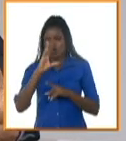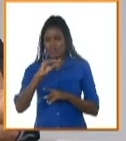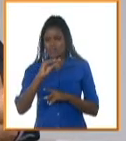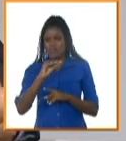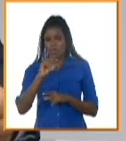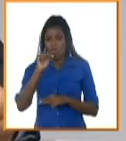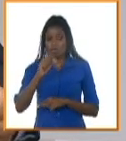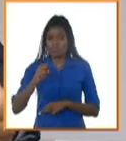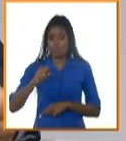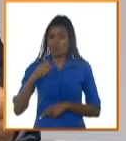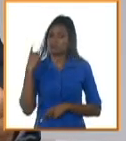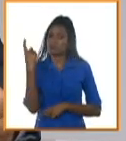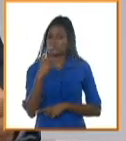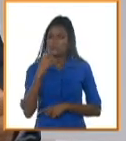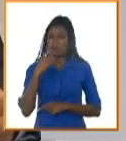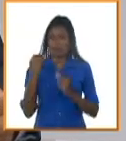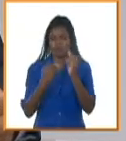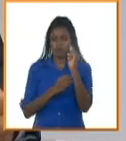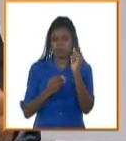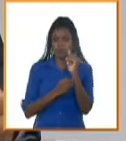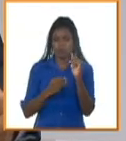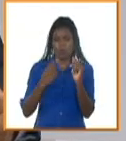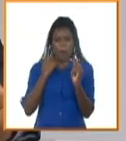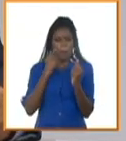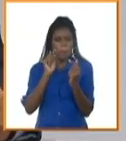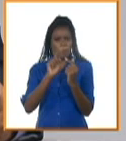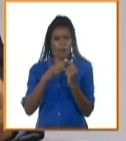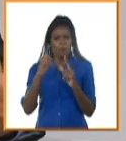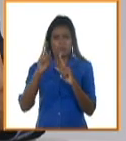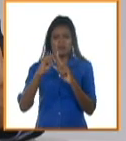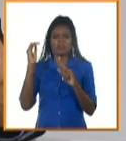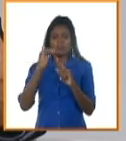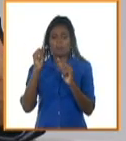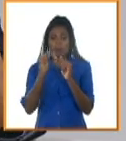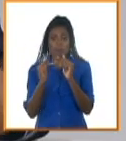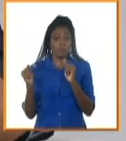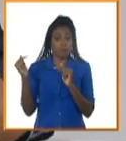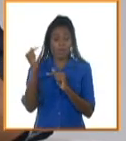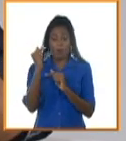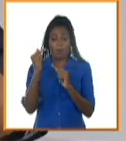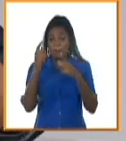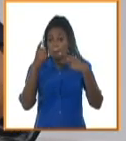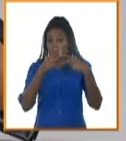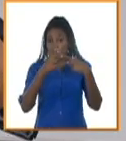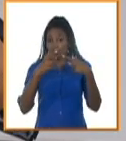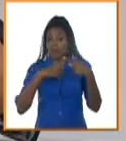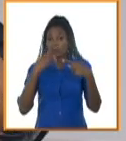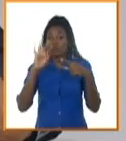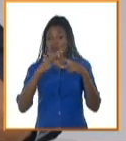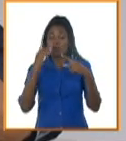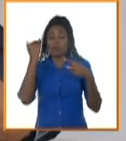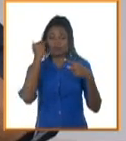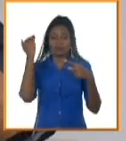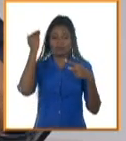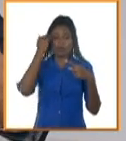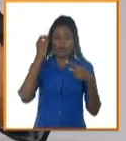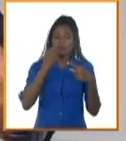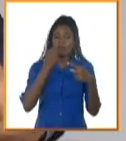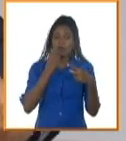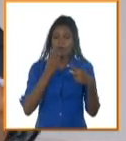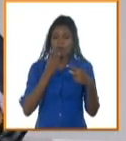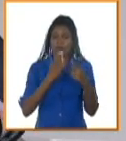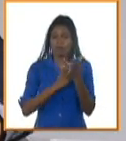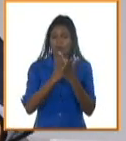sean nacionales es una fortaleza desde el punto de vista tecnológico primero porque tenemos toda la capacidad el soporte técnico